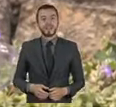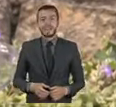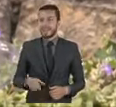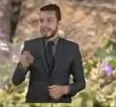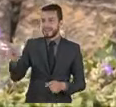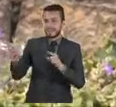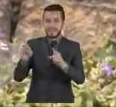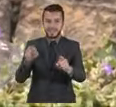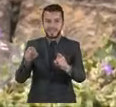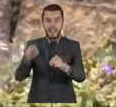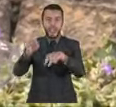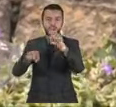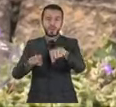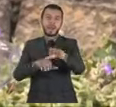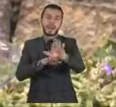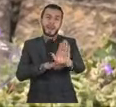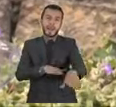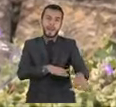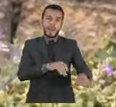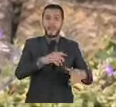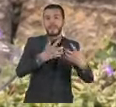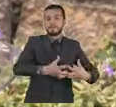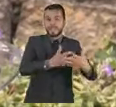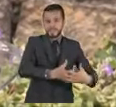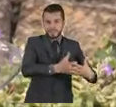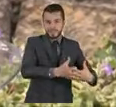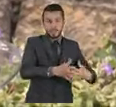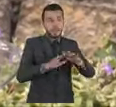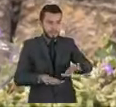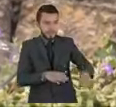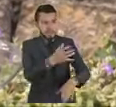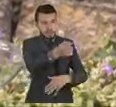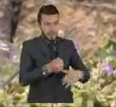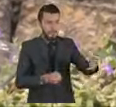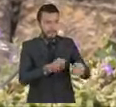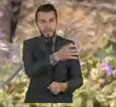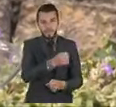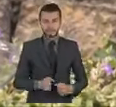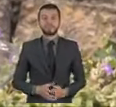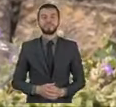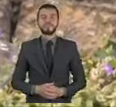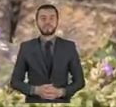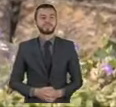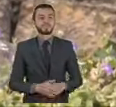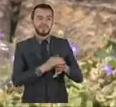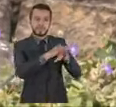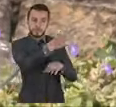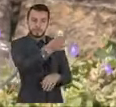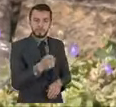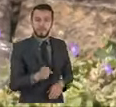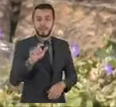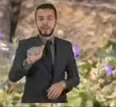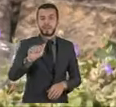a las intervenciones de los representantes del sector empresarial. Queremos invitar a